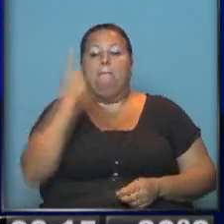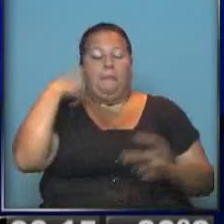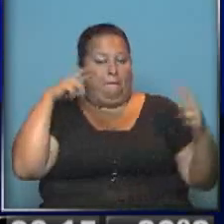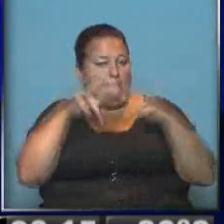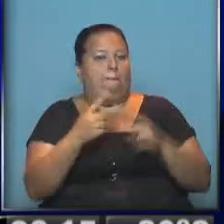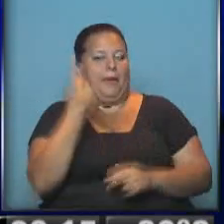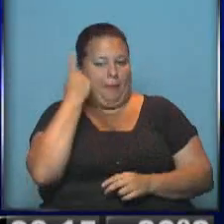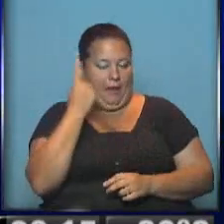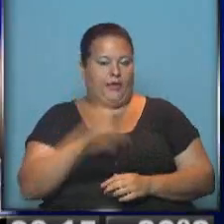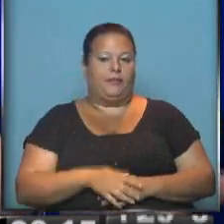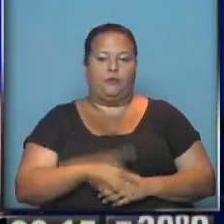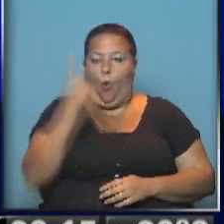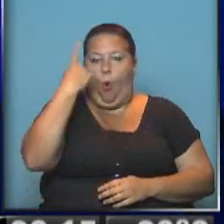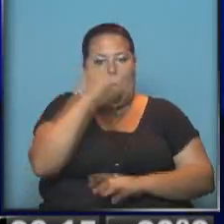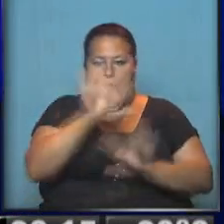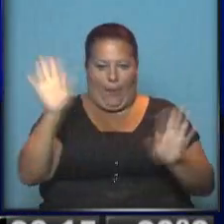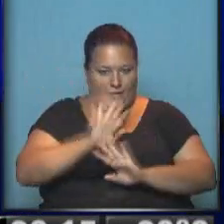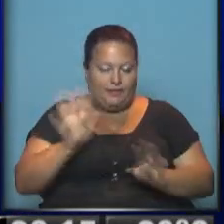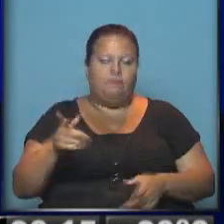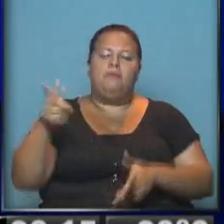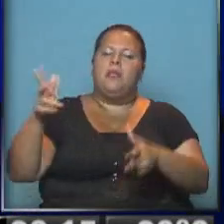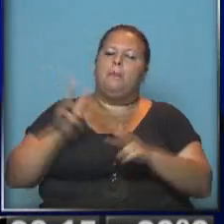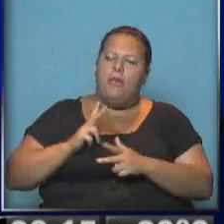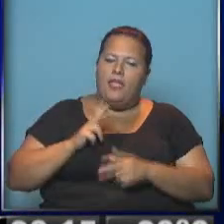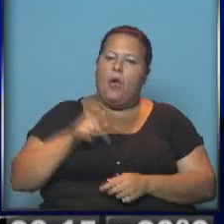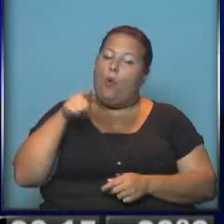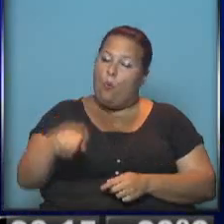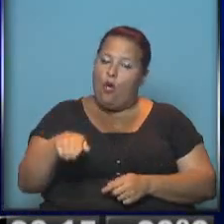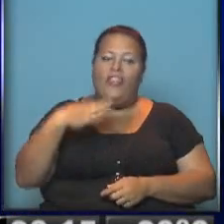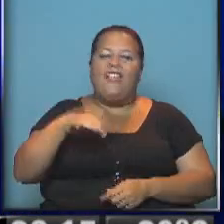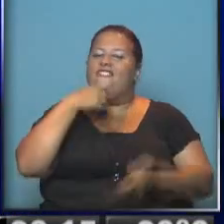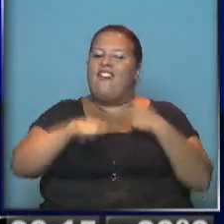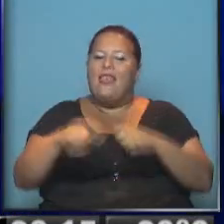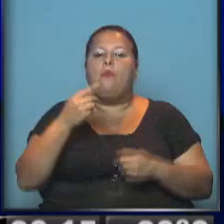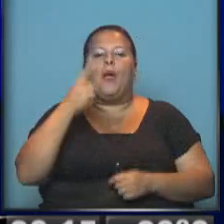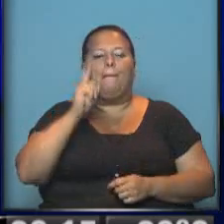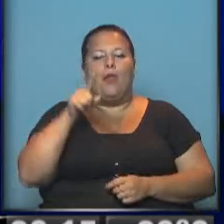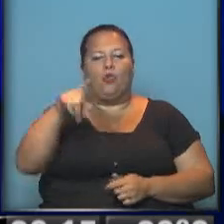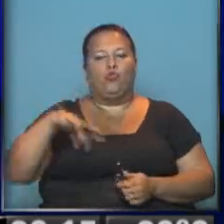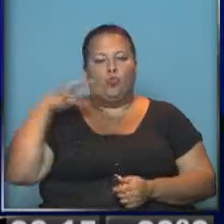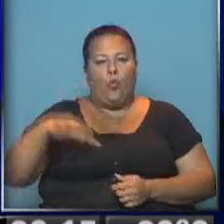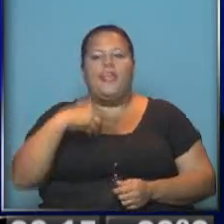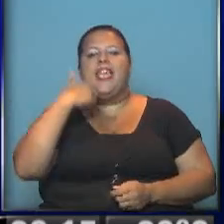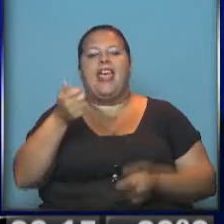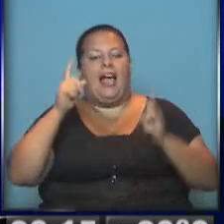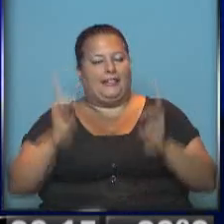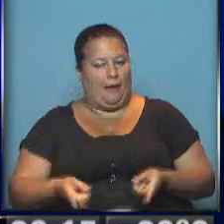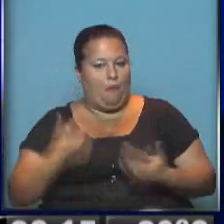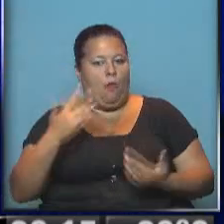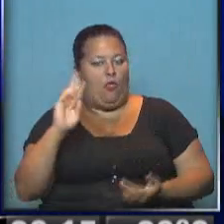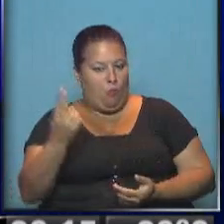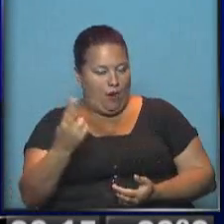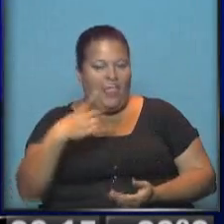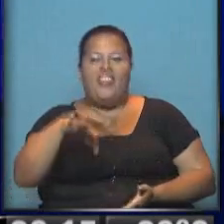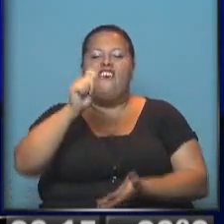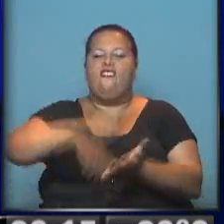veía, y única. Entonces me dijo, usted debe vender porque está en peligro la vida suya y la de su hija. Usted debe